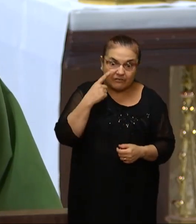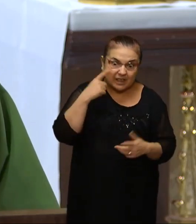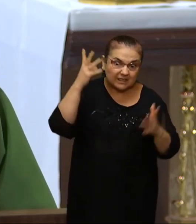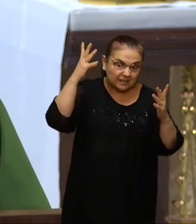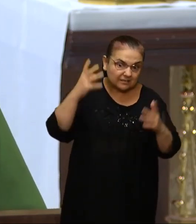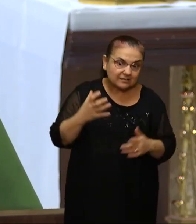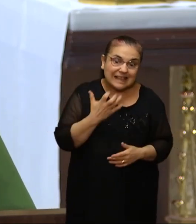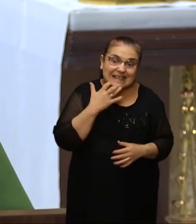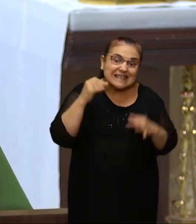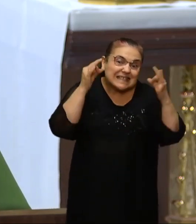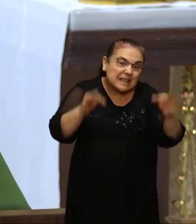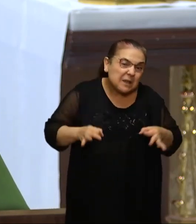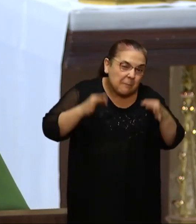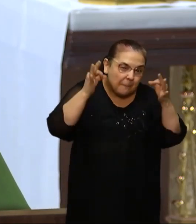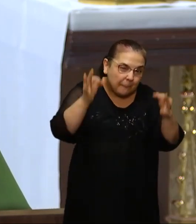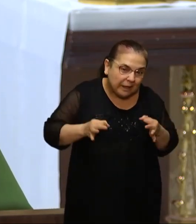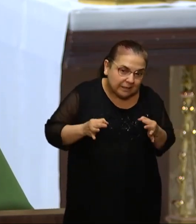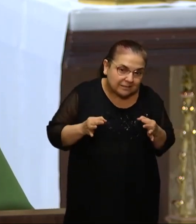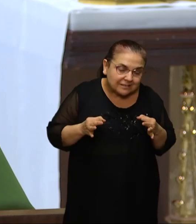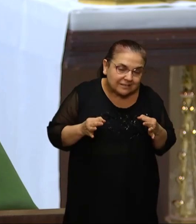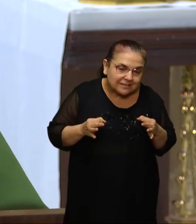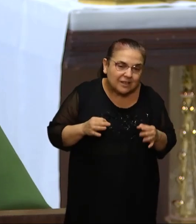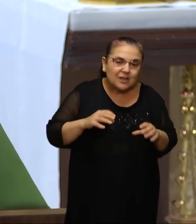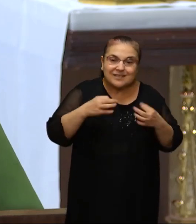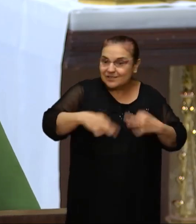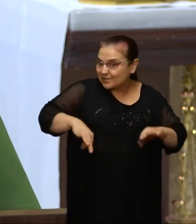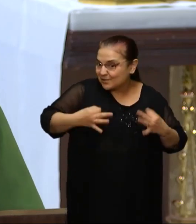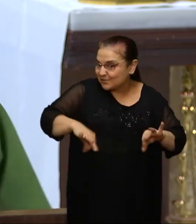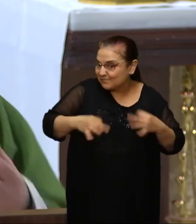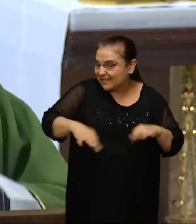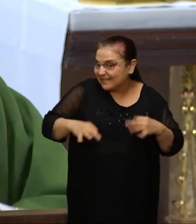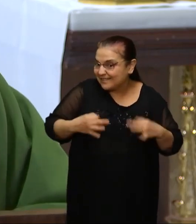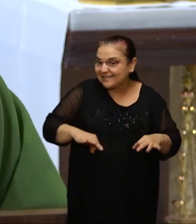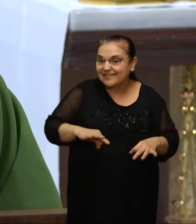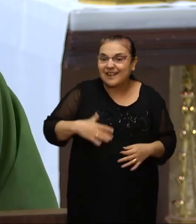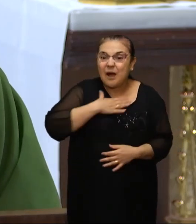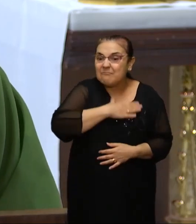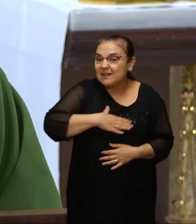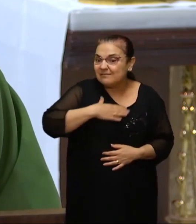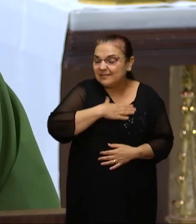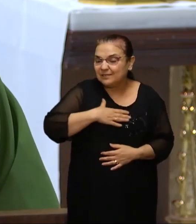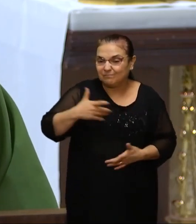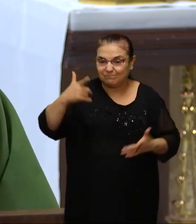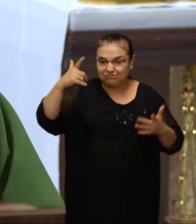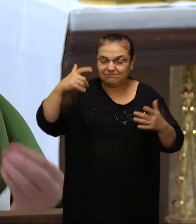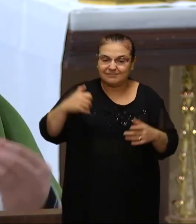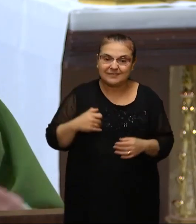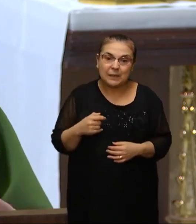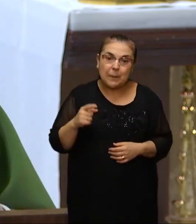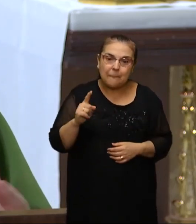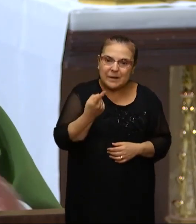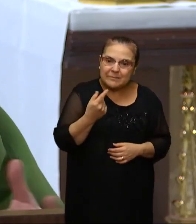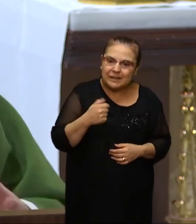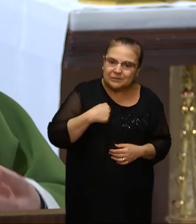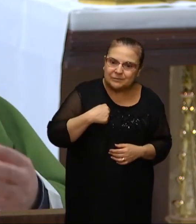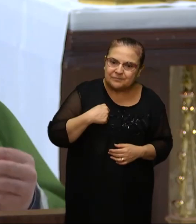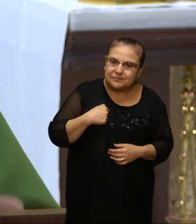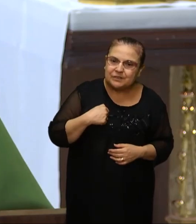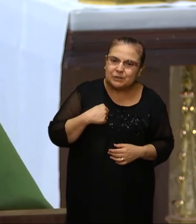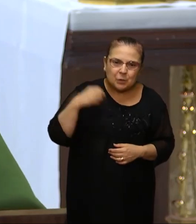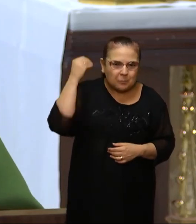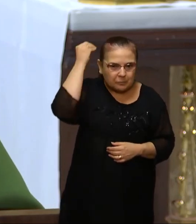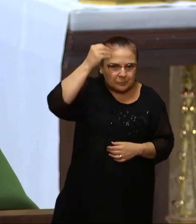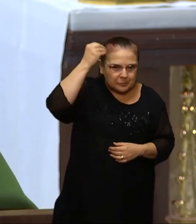si fuésemos siempre humildes Y amables si en primer lugar uno se considera dentro de la